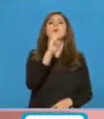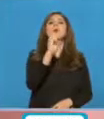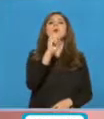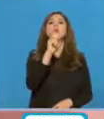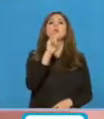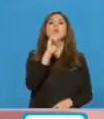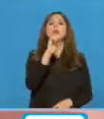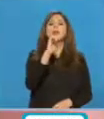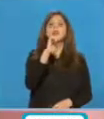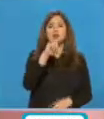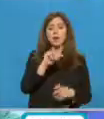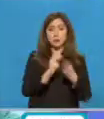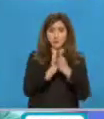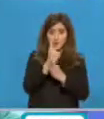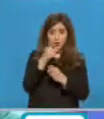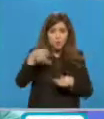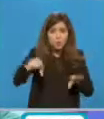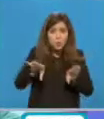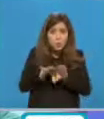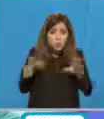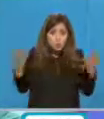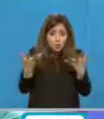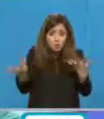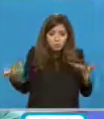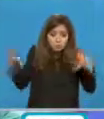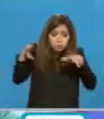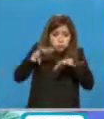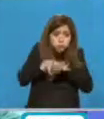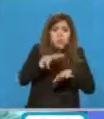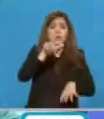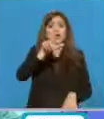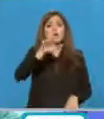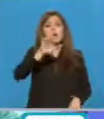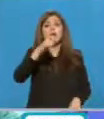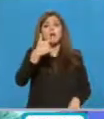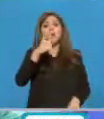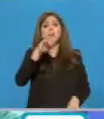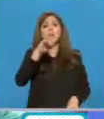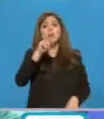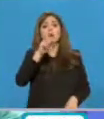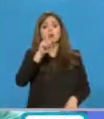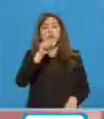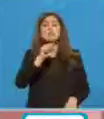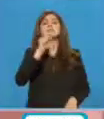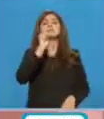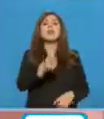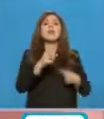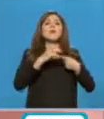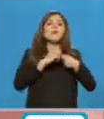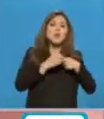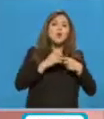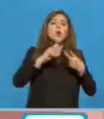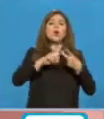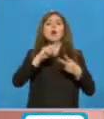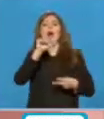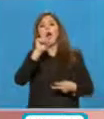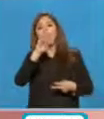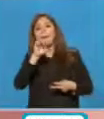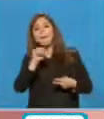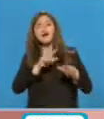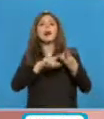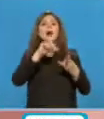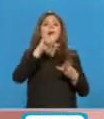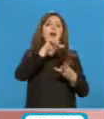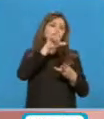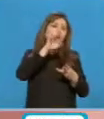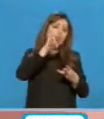obtener únicamente si tú mezclas leguminosas, que son frijol, haba, garbanzo, lentejas, más cereal. O sea, por